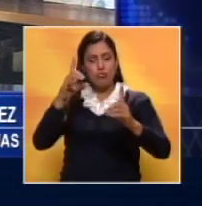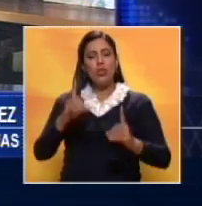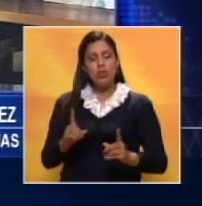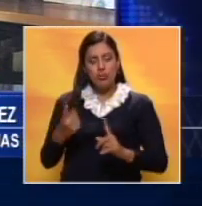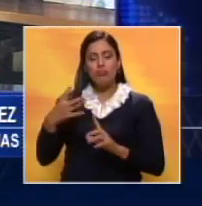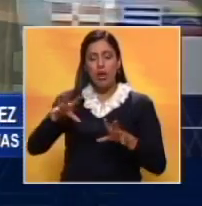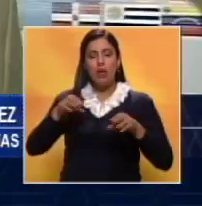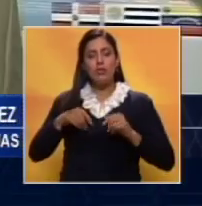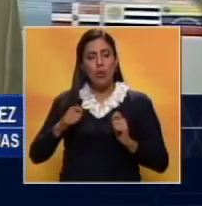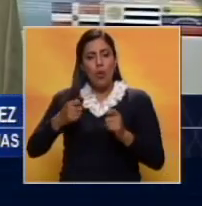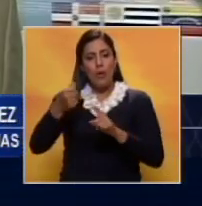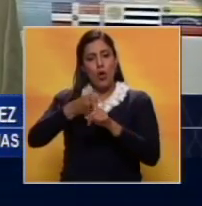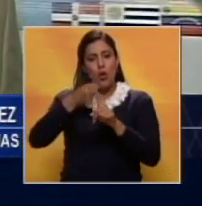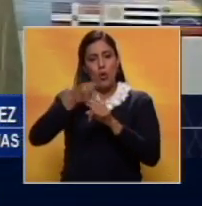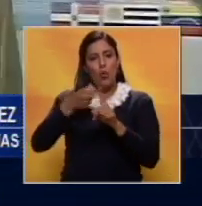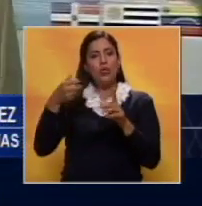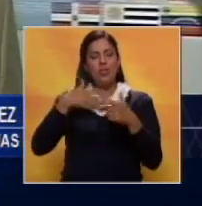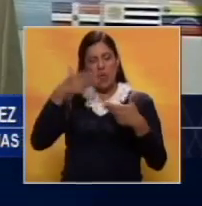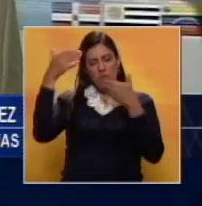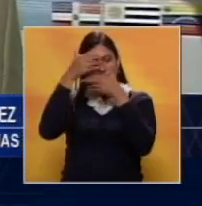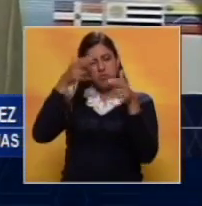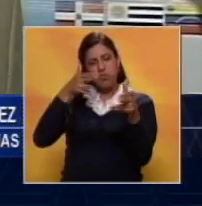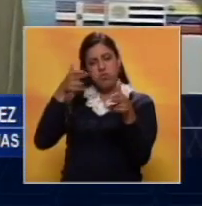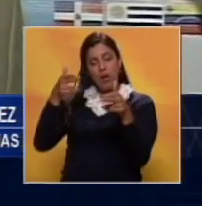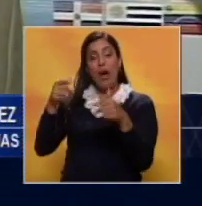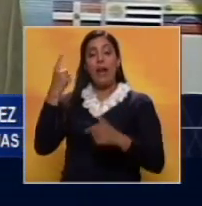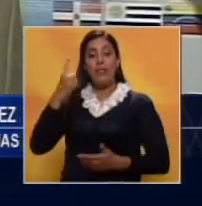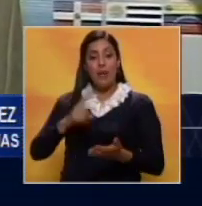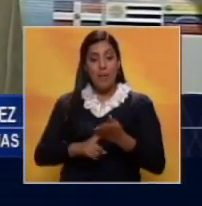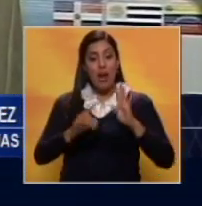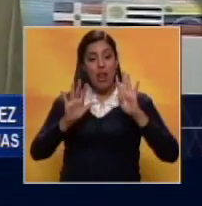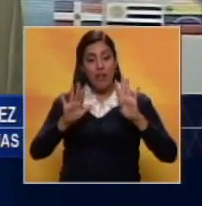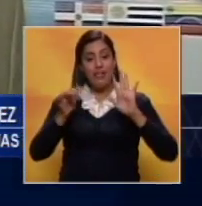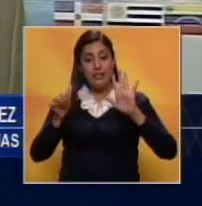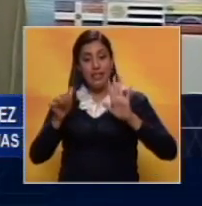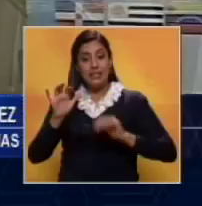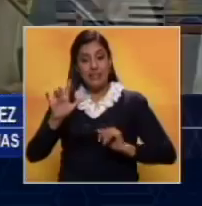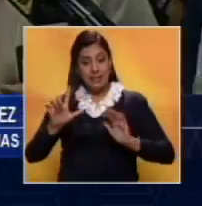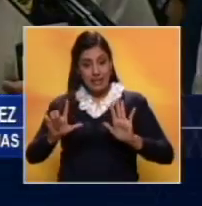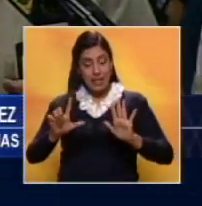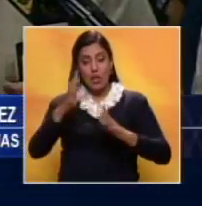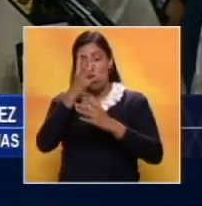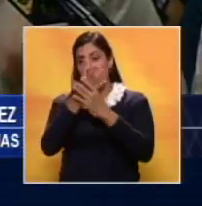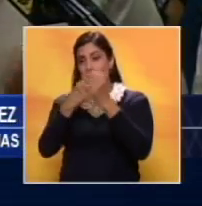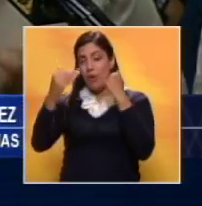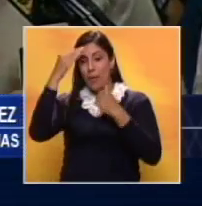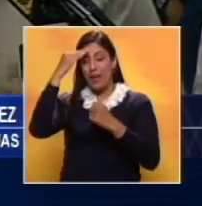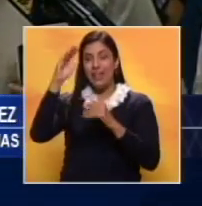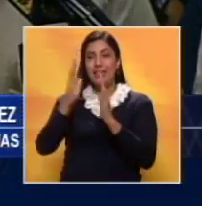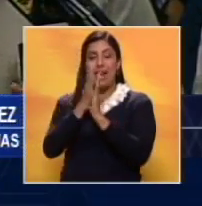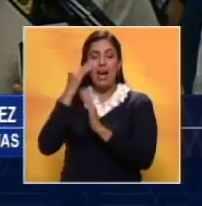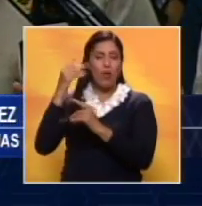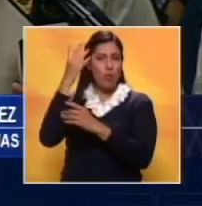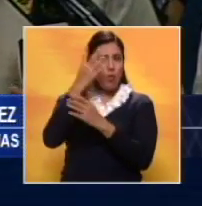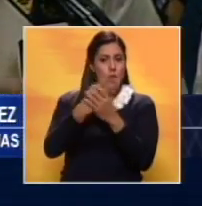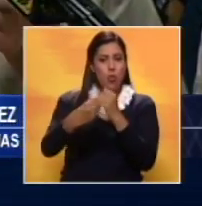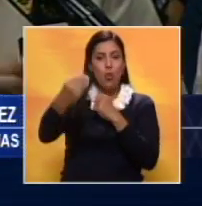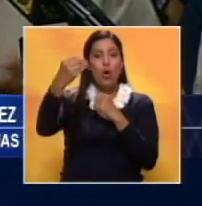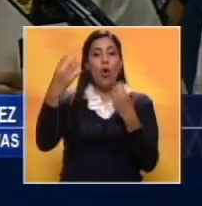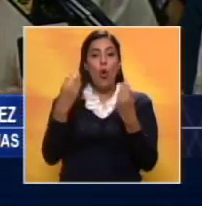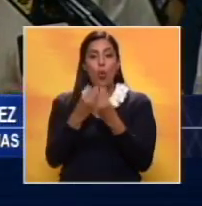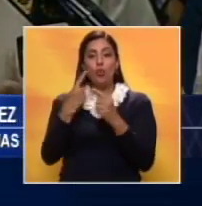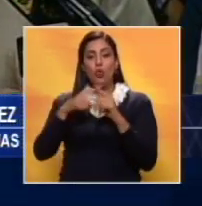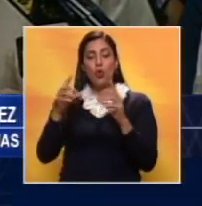decidió asumir otra vez la lucha armada como guerrillero. En 1967 logró escapar del cuartel San Carlos junto